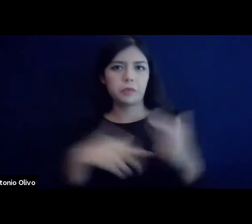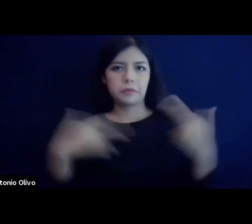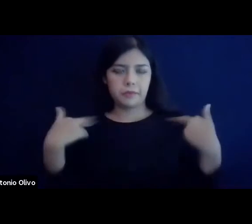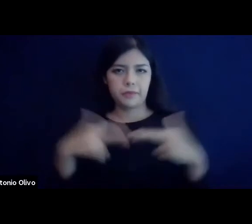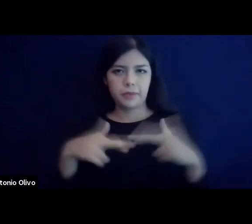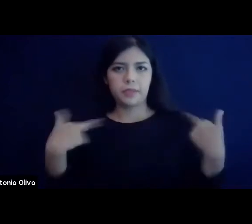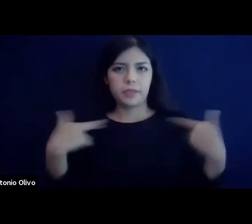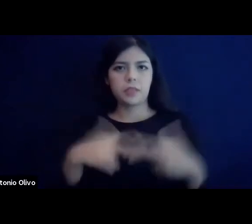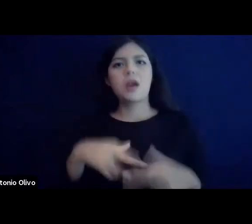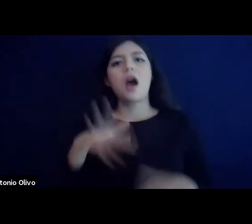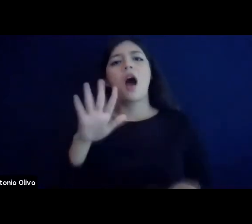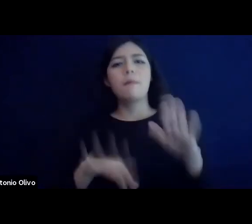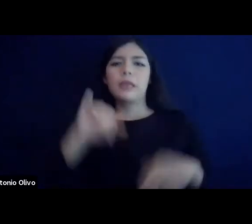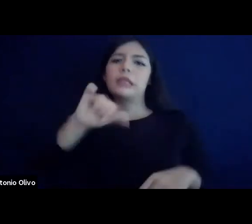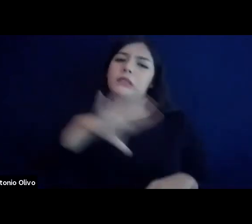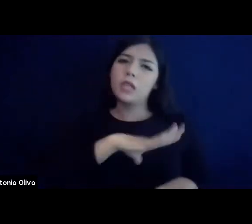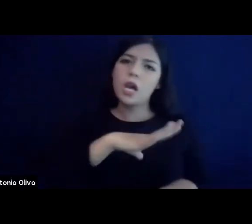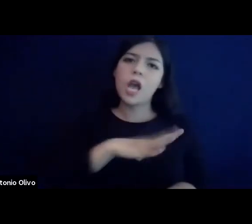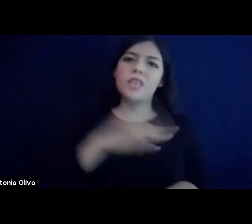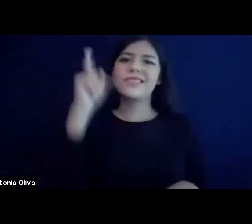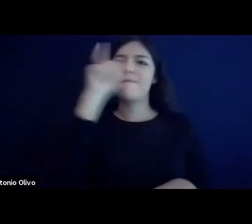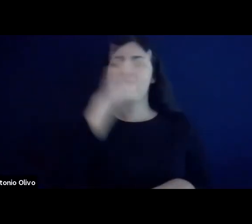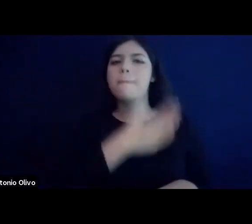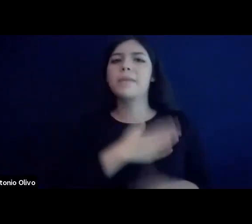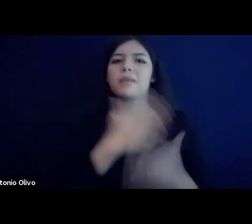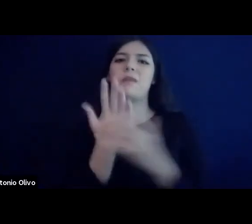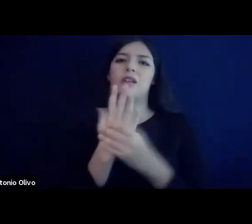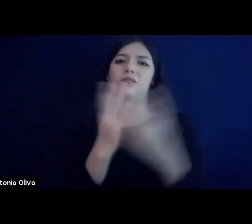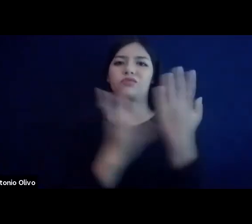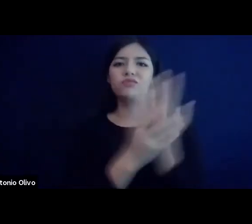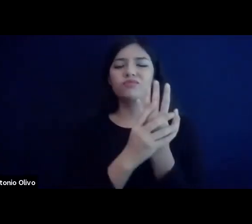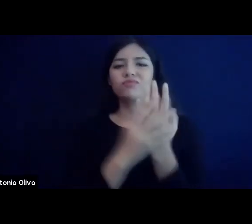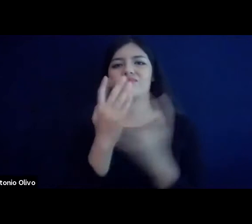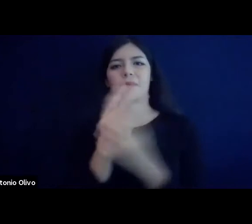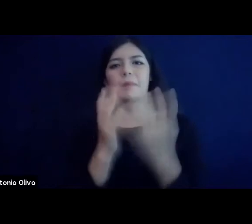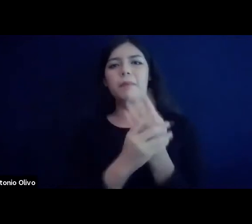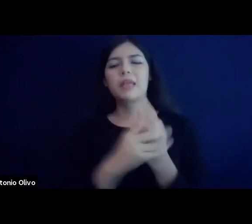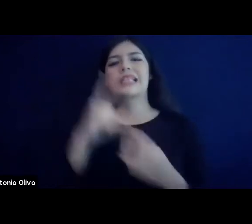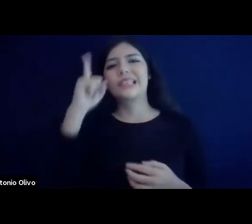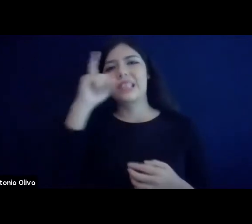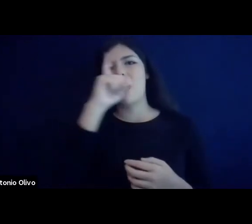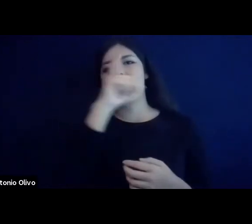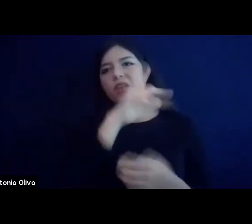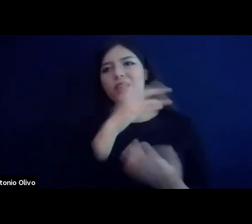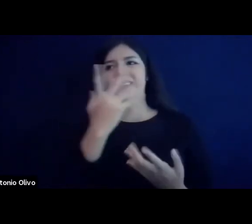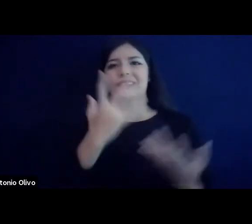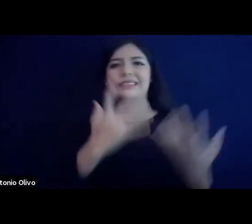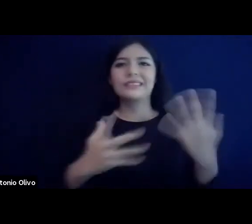tengo dificultad para moverlas, debilidad, pues es en lo que